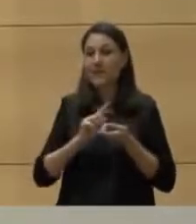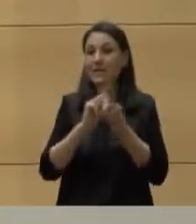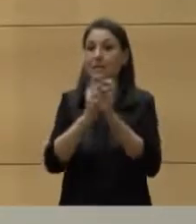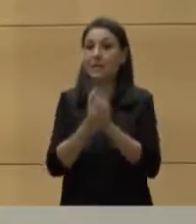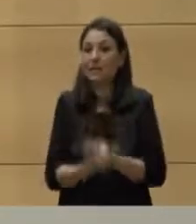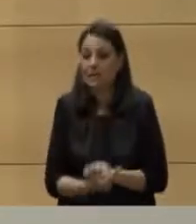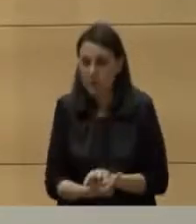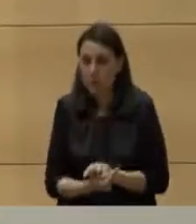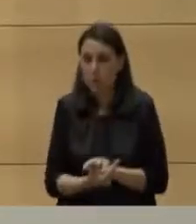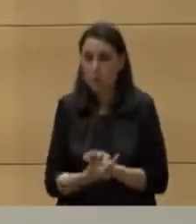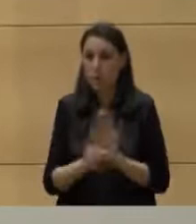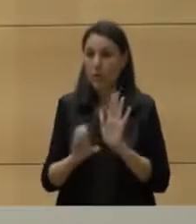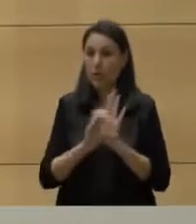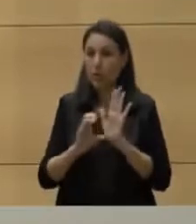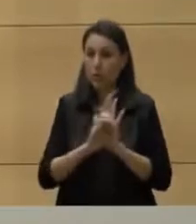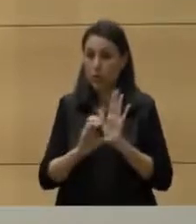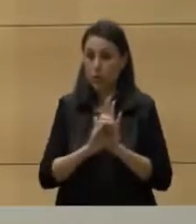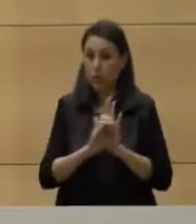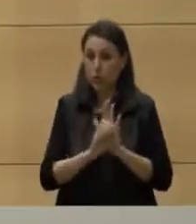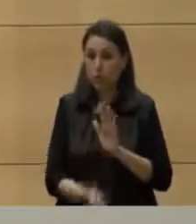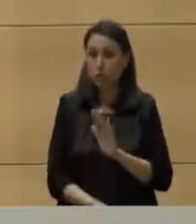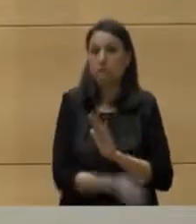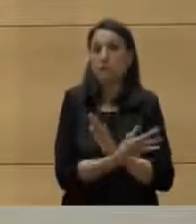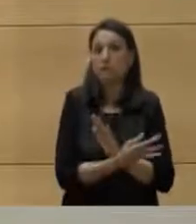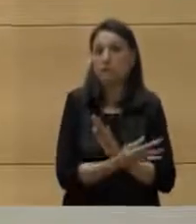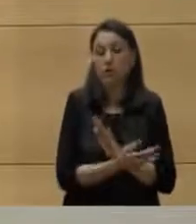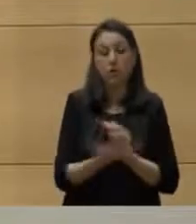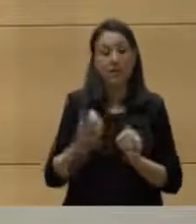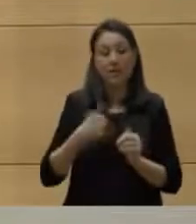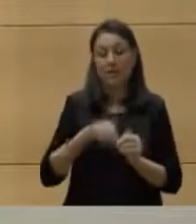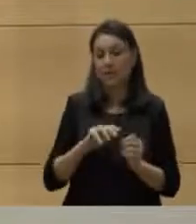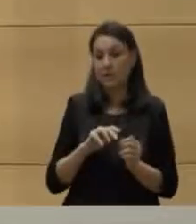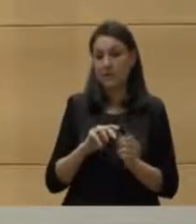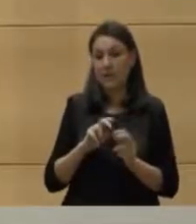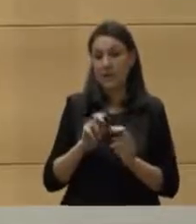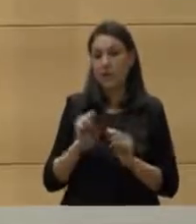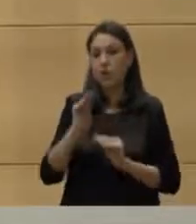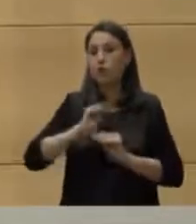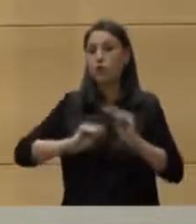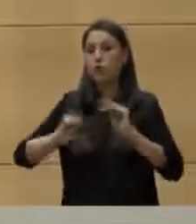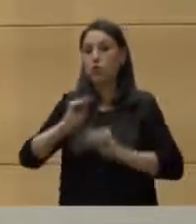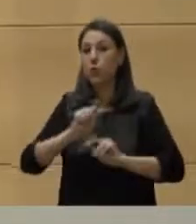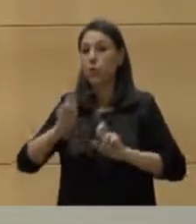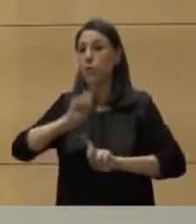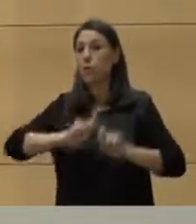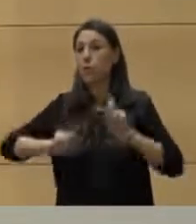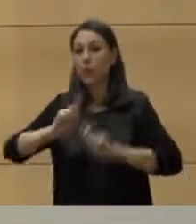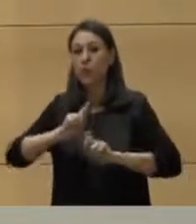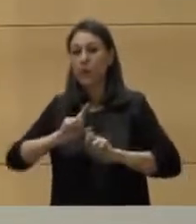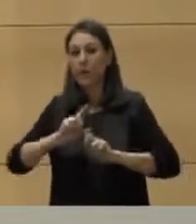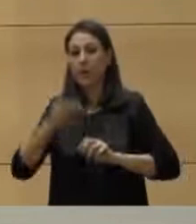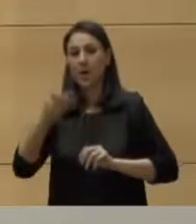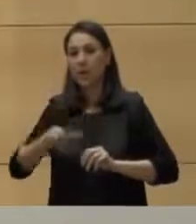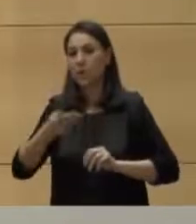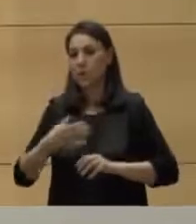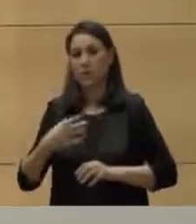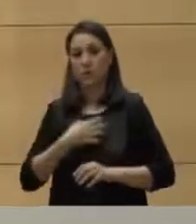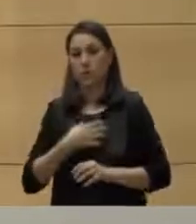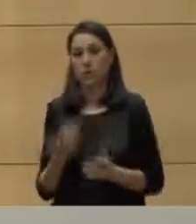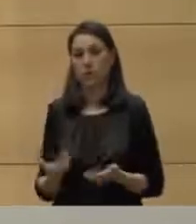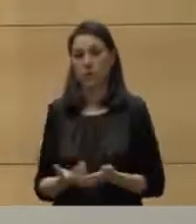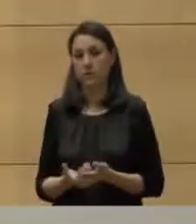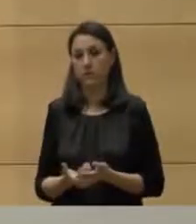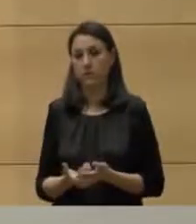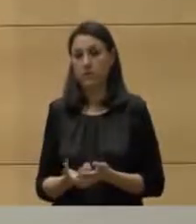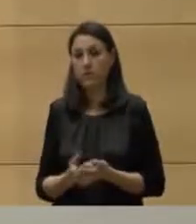la engendró ya no son capaces de resolver los graves problemas que tiene España. Problemas que